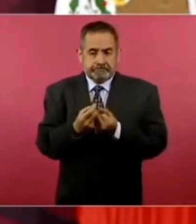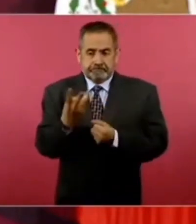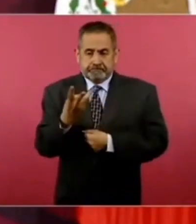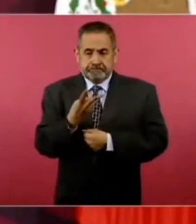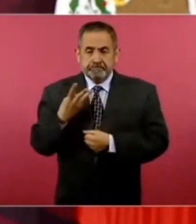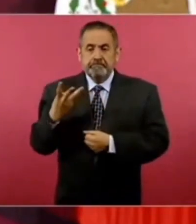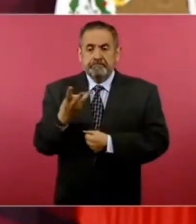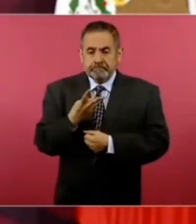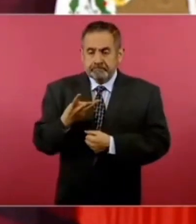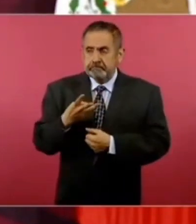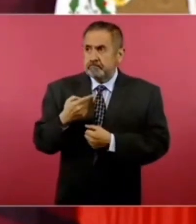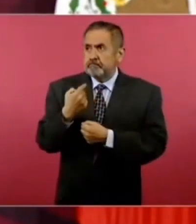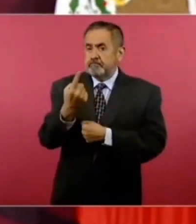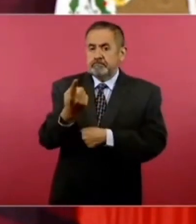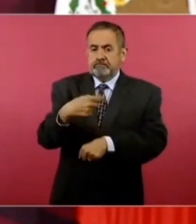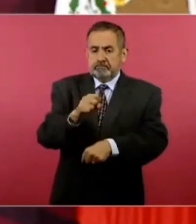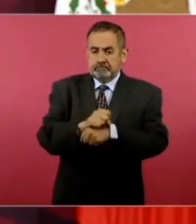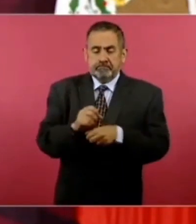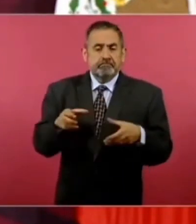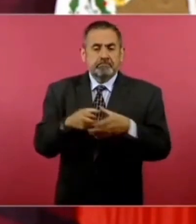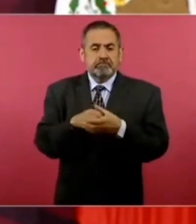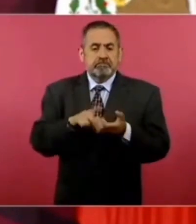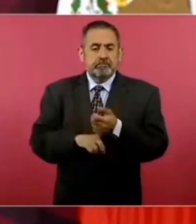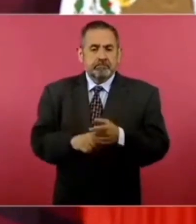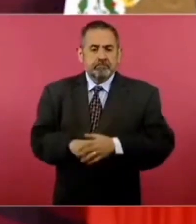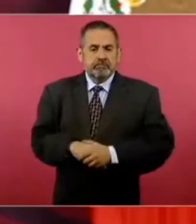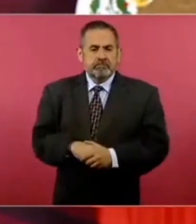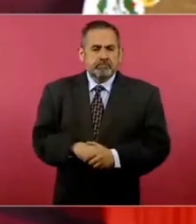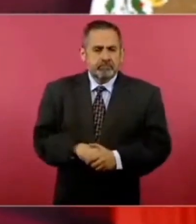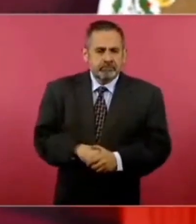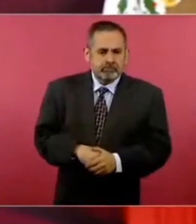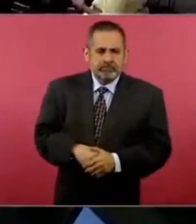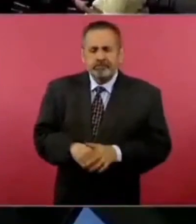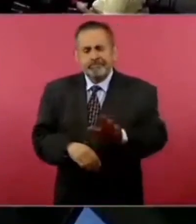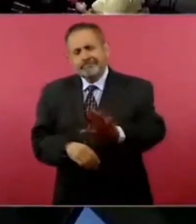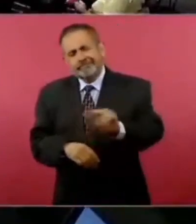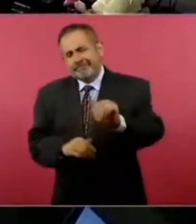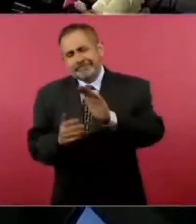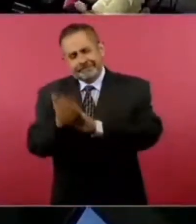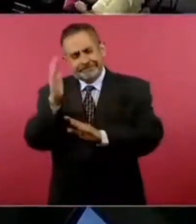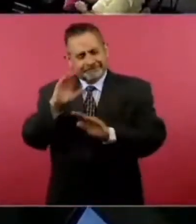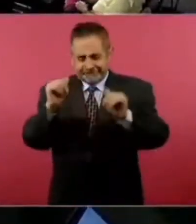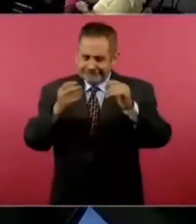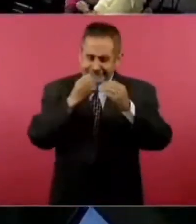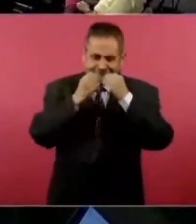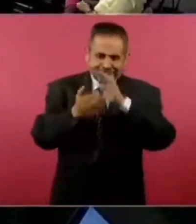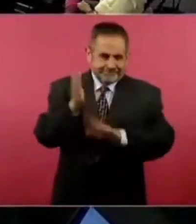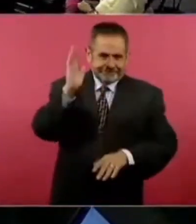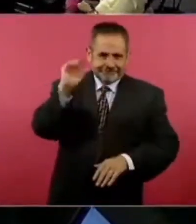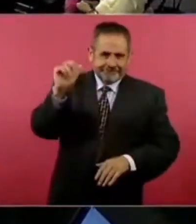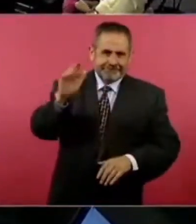a haber esta reunión la semana próxima. Vámonos ya, ¿no? Vámonos ya.